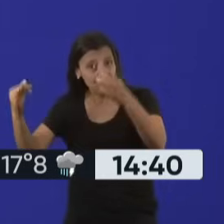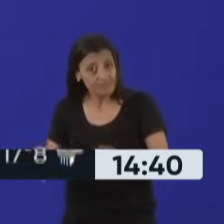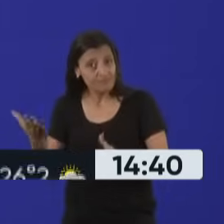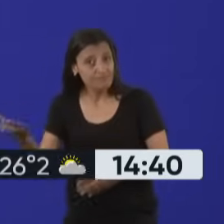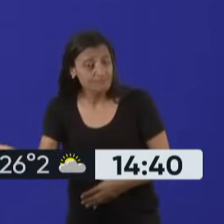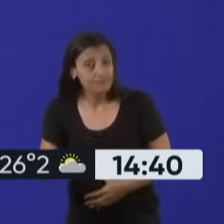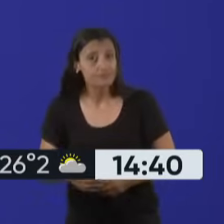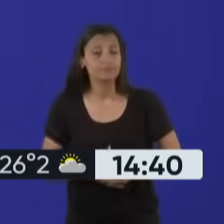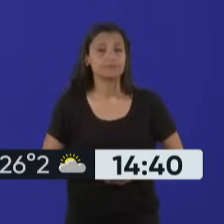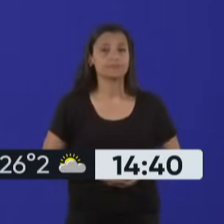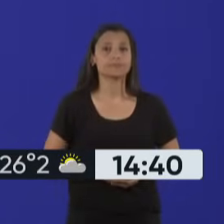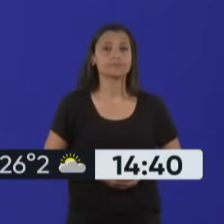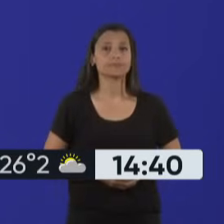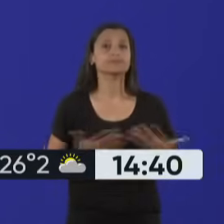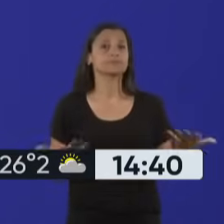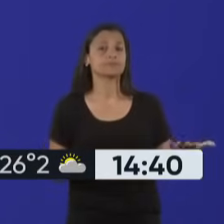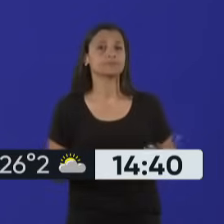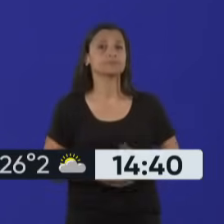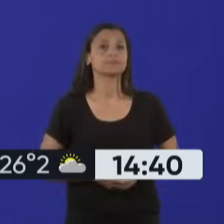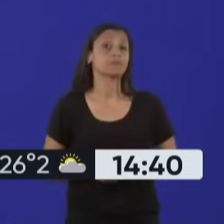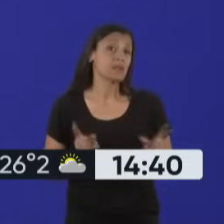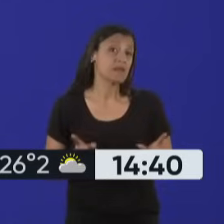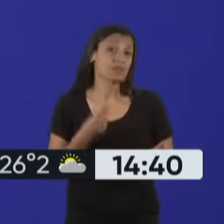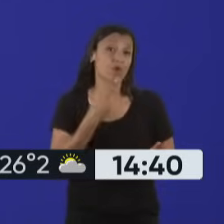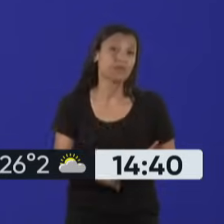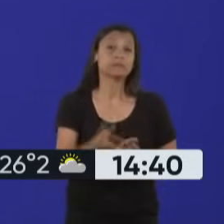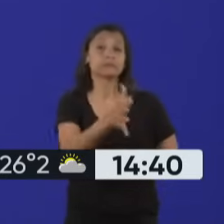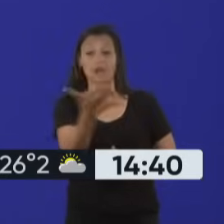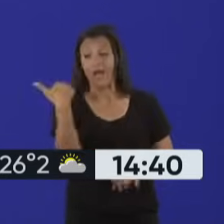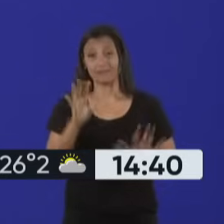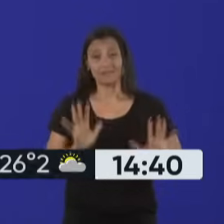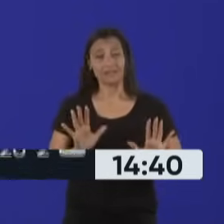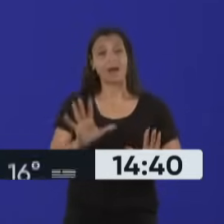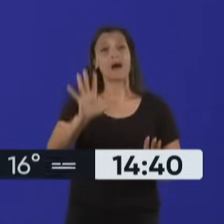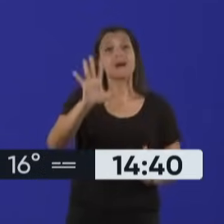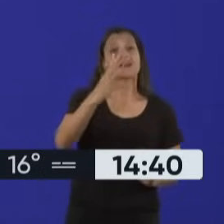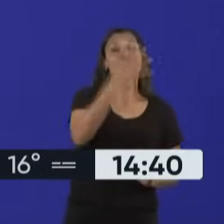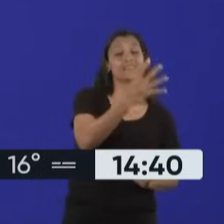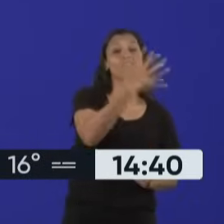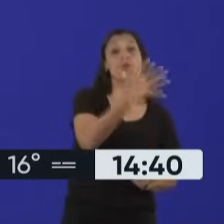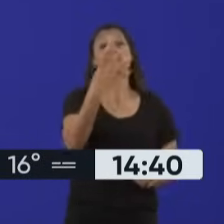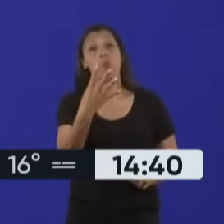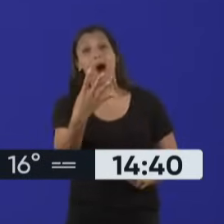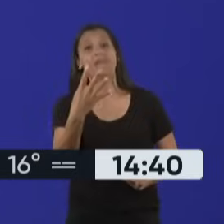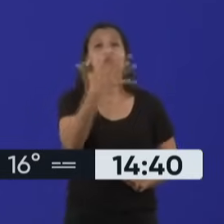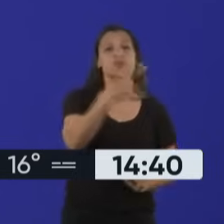Ditela y estaba en el orden del 54 y 57% según cuando se